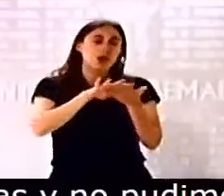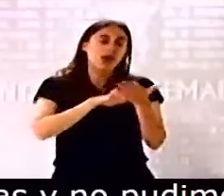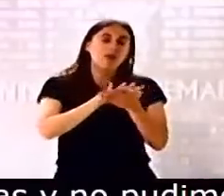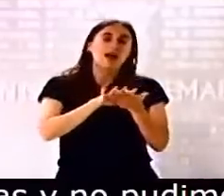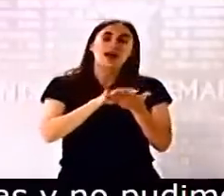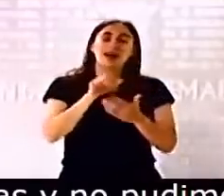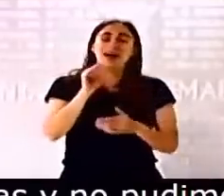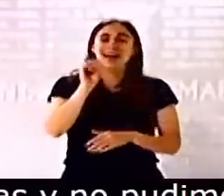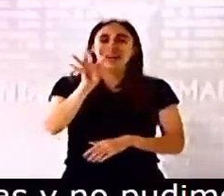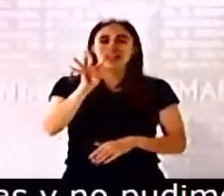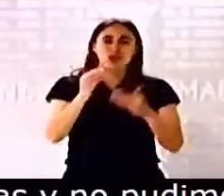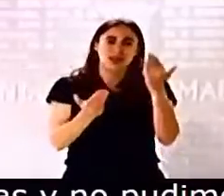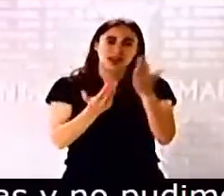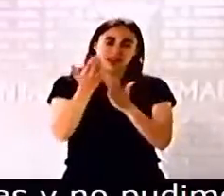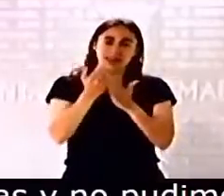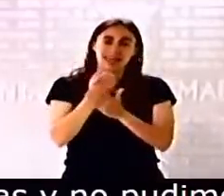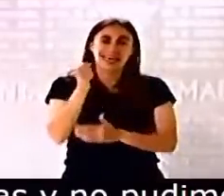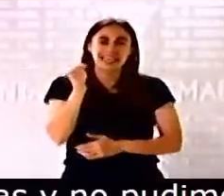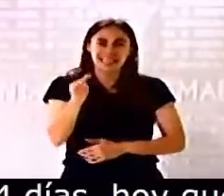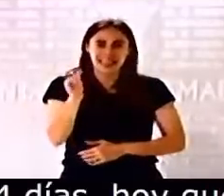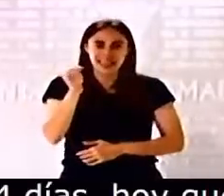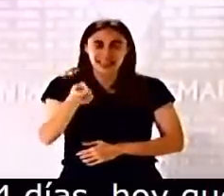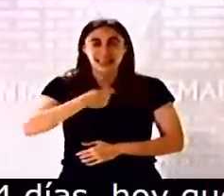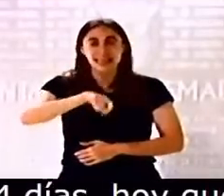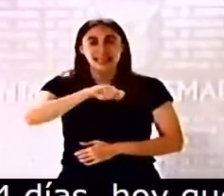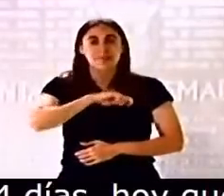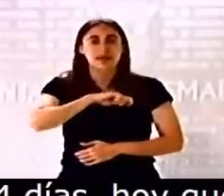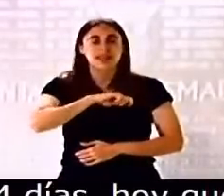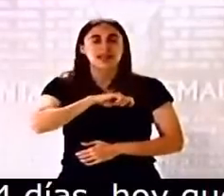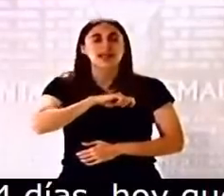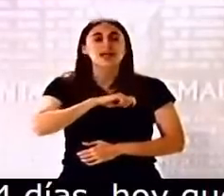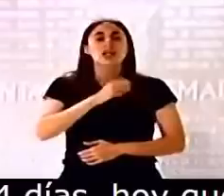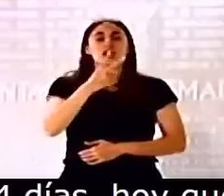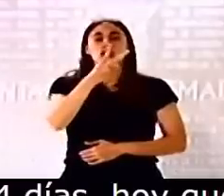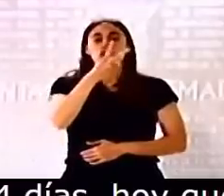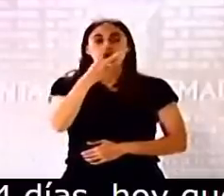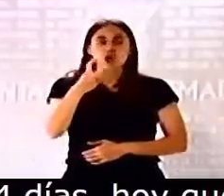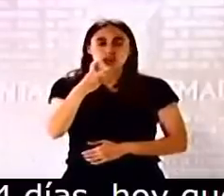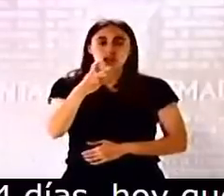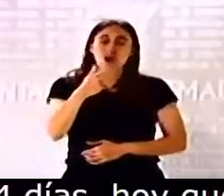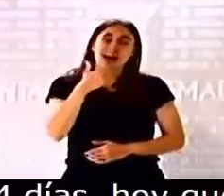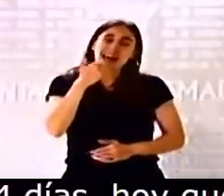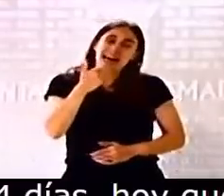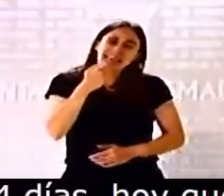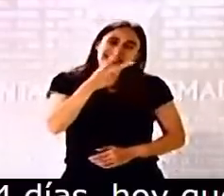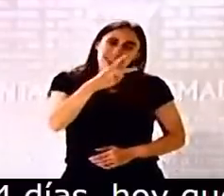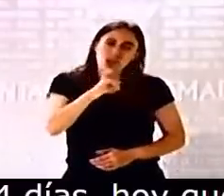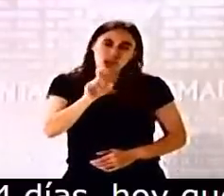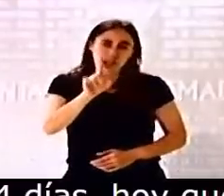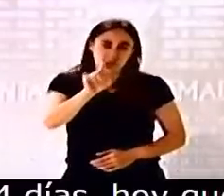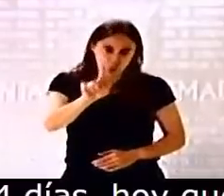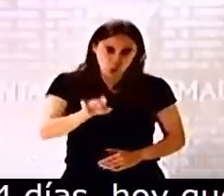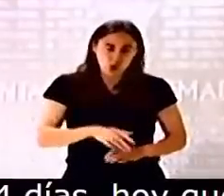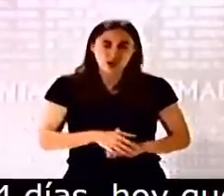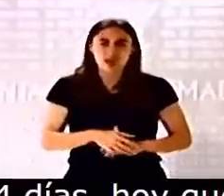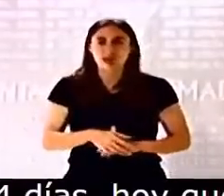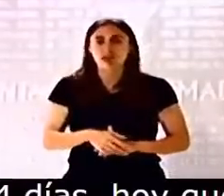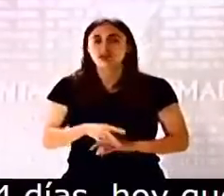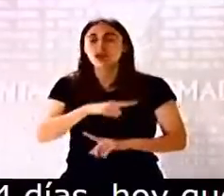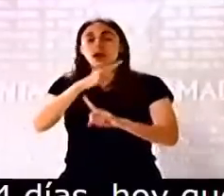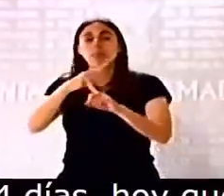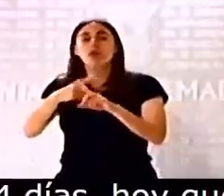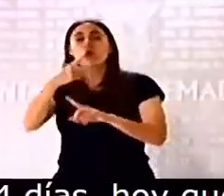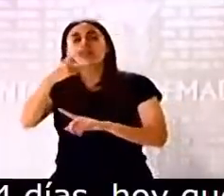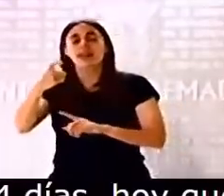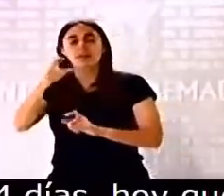a los 14 días, España se sitúa en un nivel de 200 casos, casi 201 por 100.000 habitantes, y